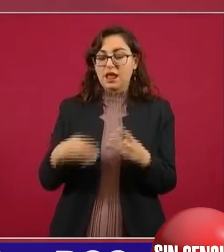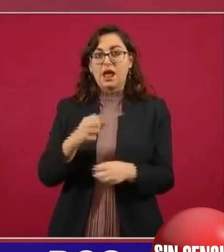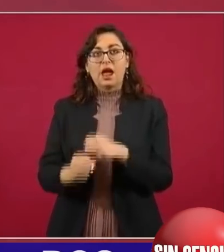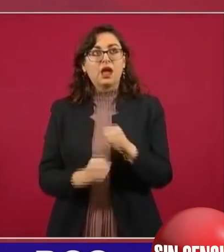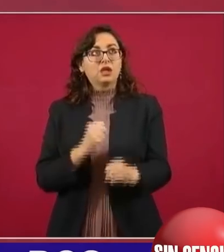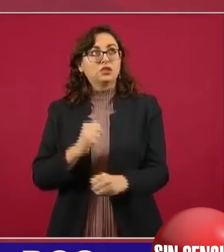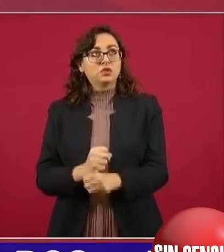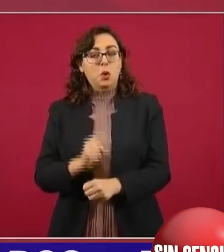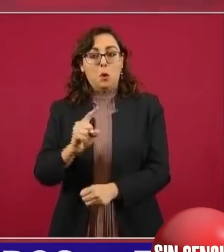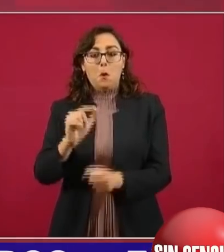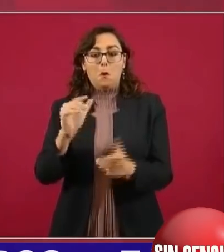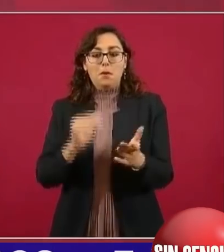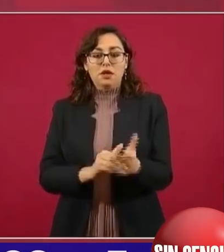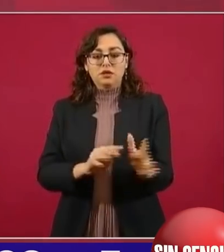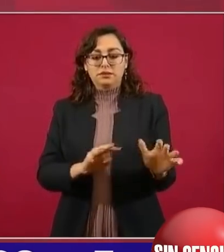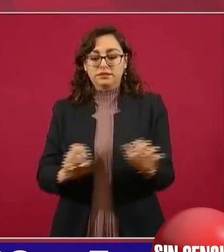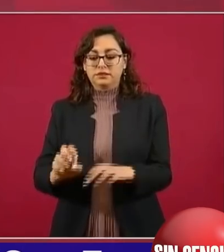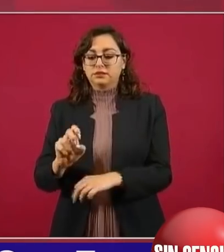1938.